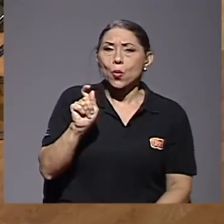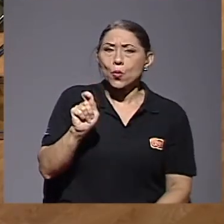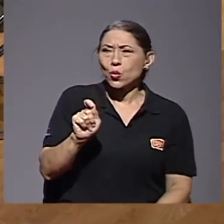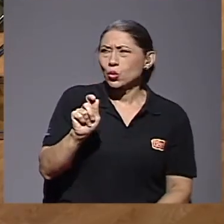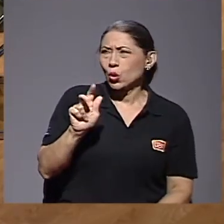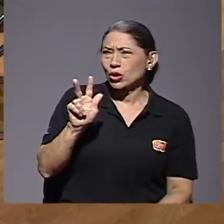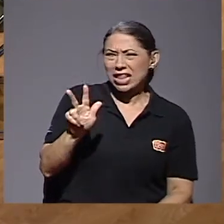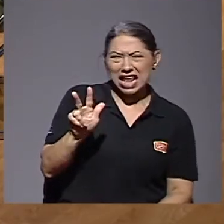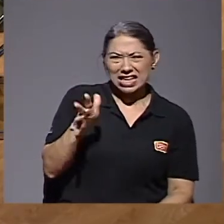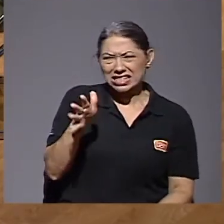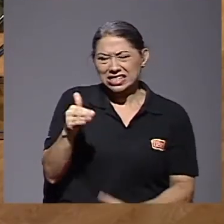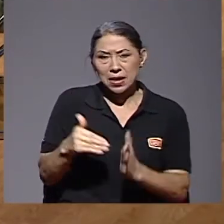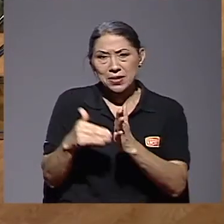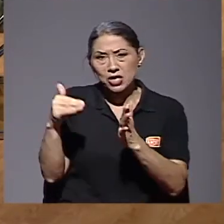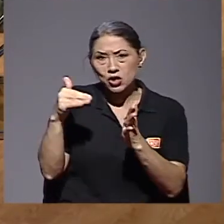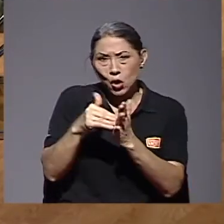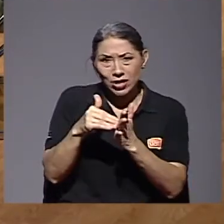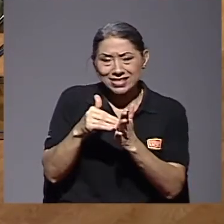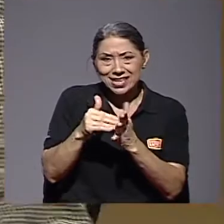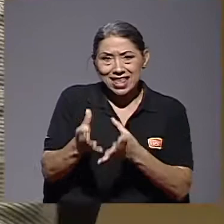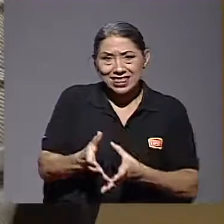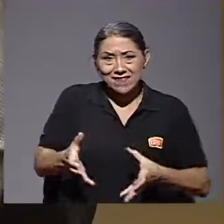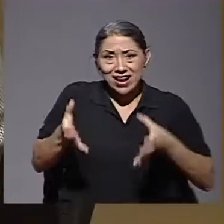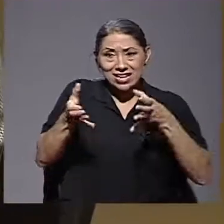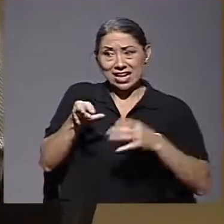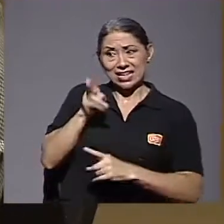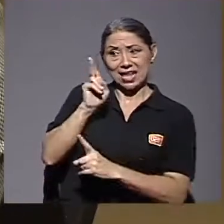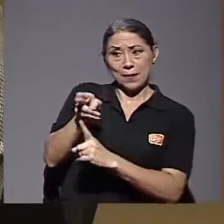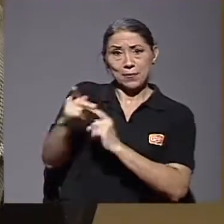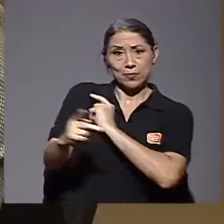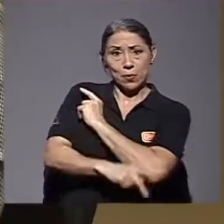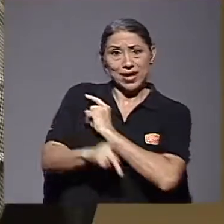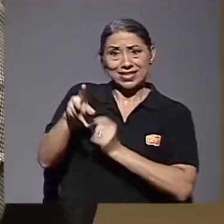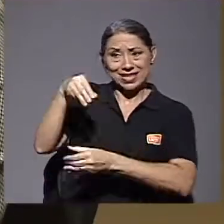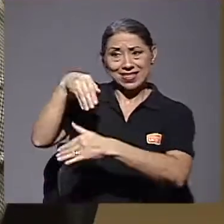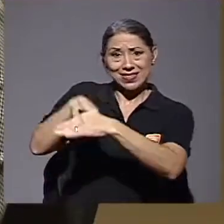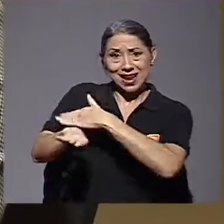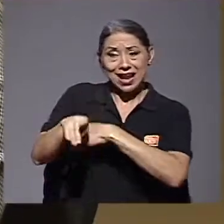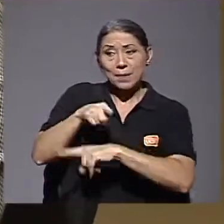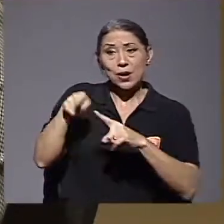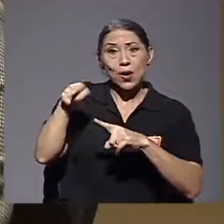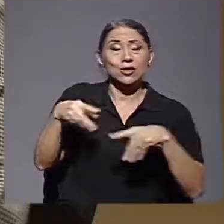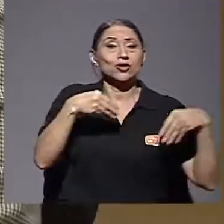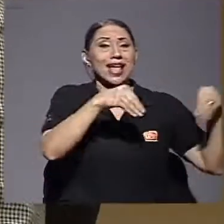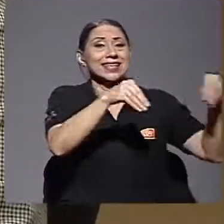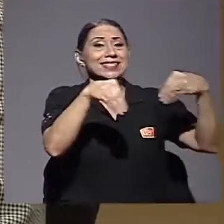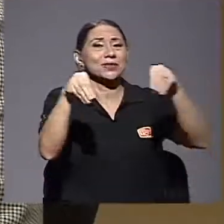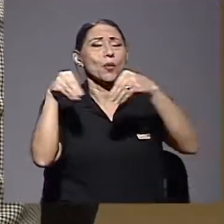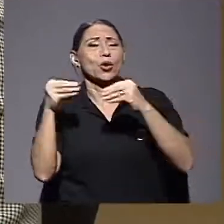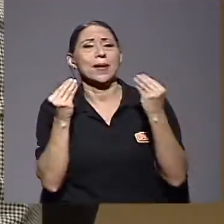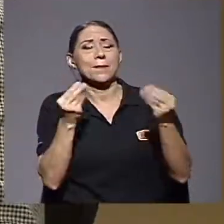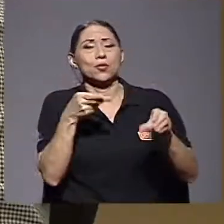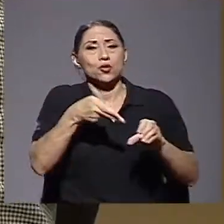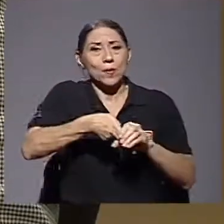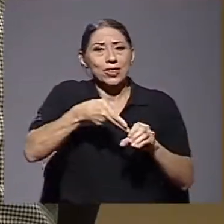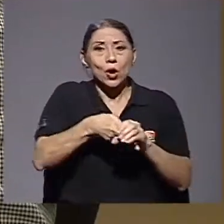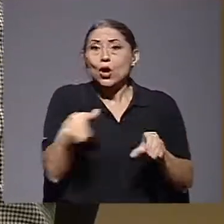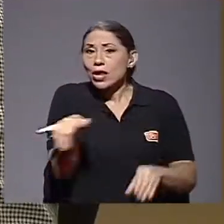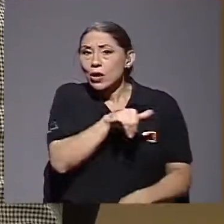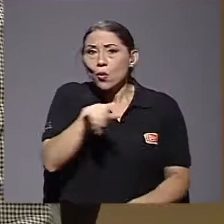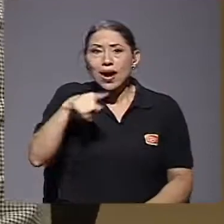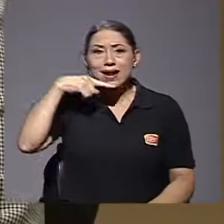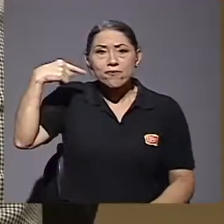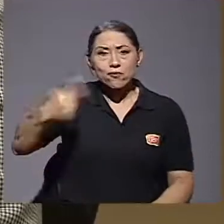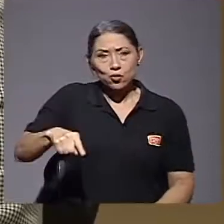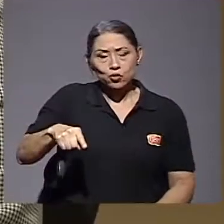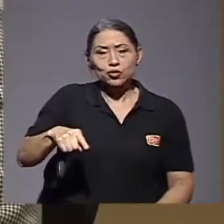algo de millones de barriles internamente, exporta grandes cantidades de petróleo, igual que Rusia,